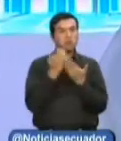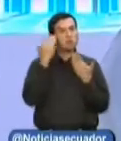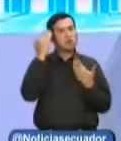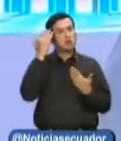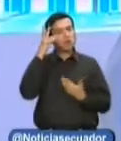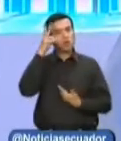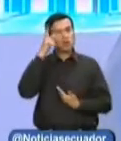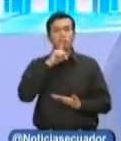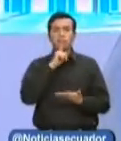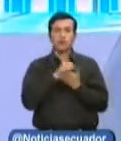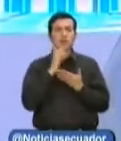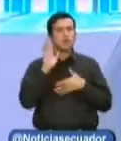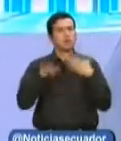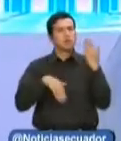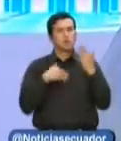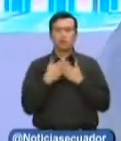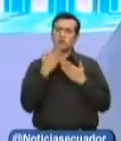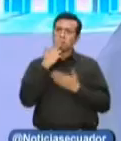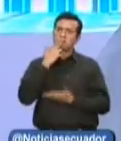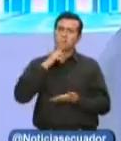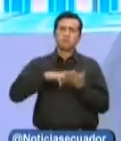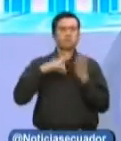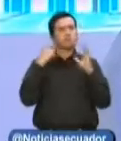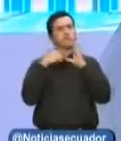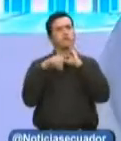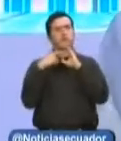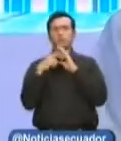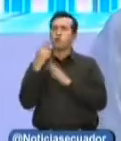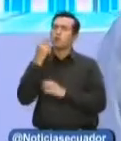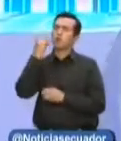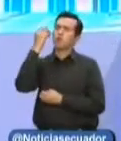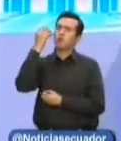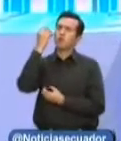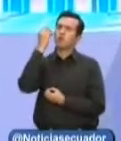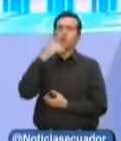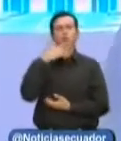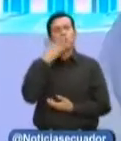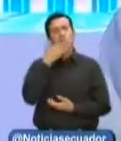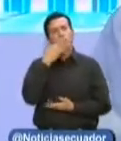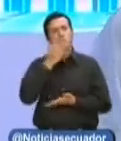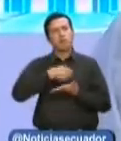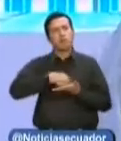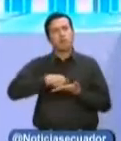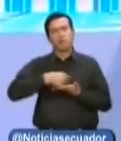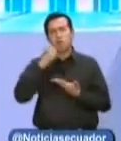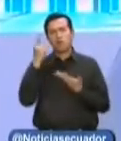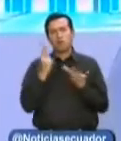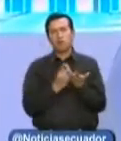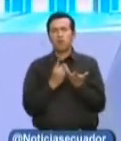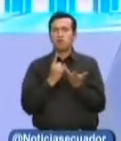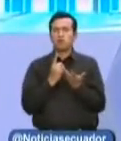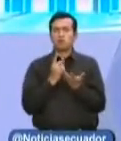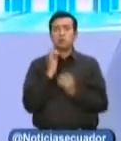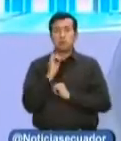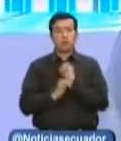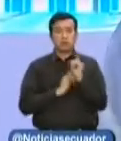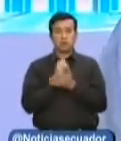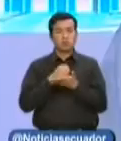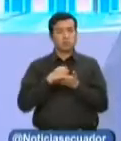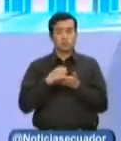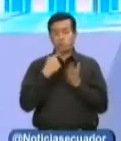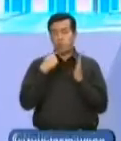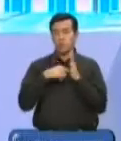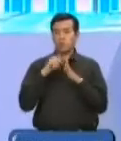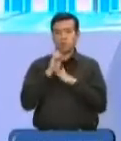políticamente somos muy dados a las grandes declaraciones, muy dados a la retórica, muy dados a firmar compromisos, instrumentos internacionales incluso, Ecuador